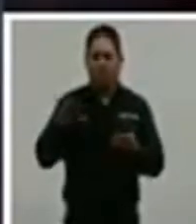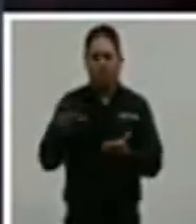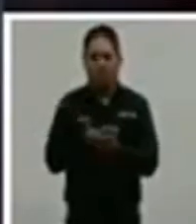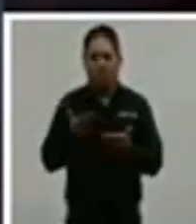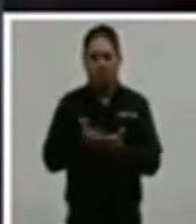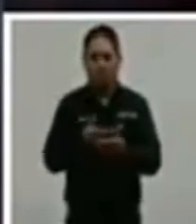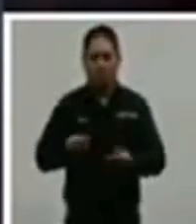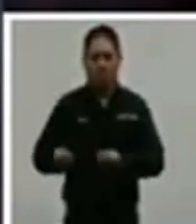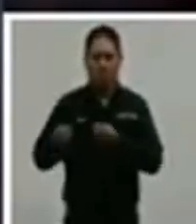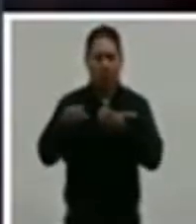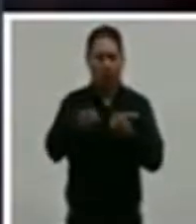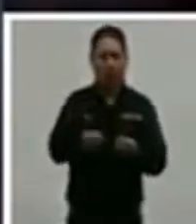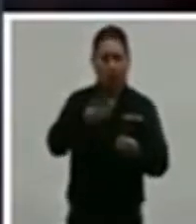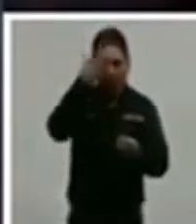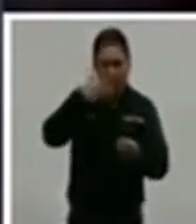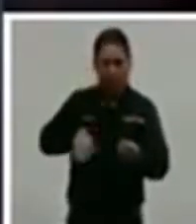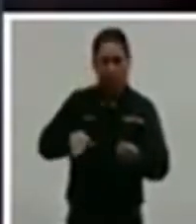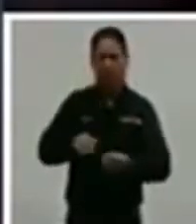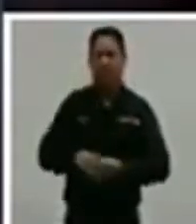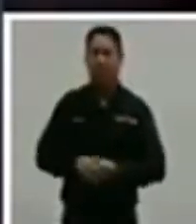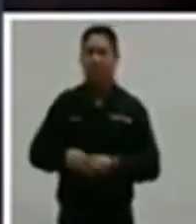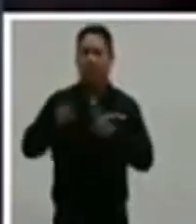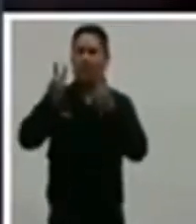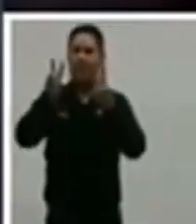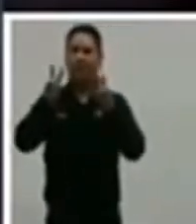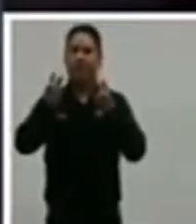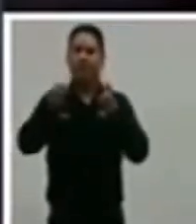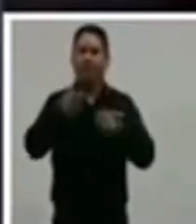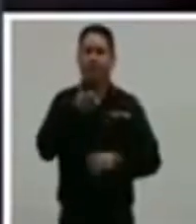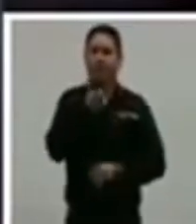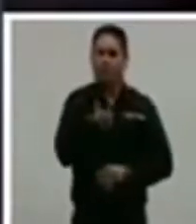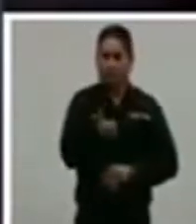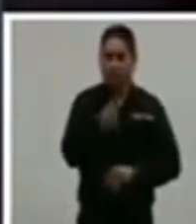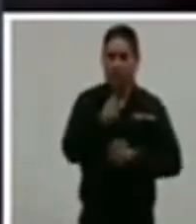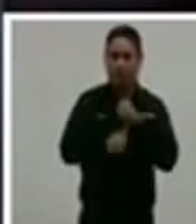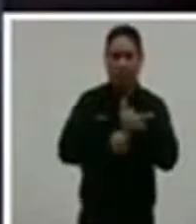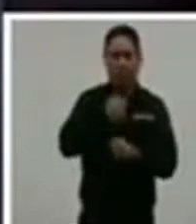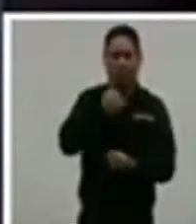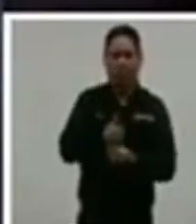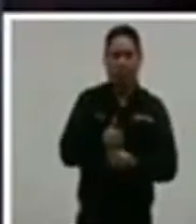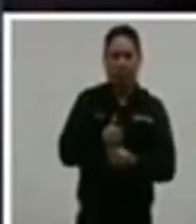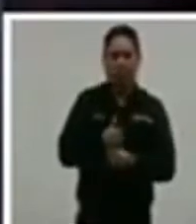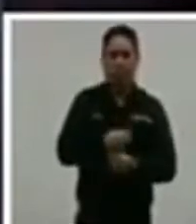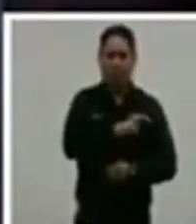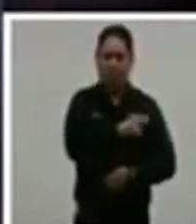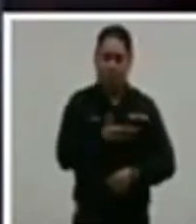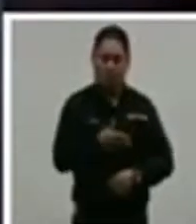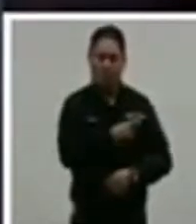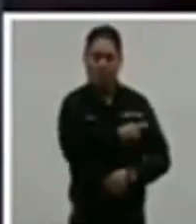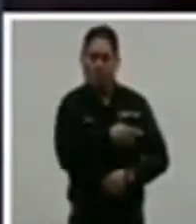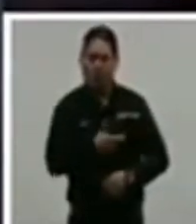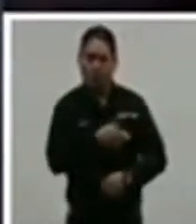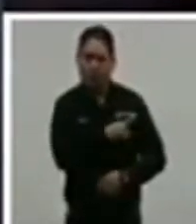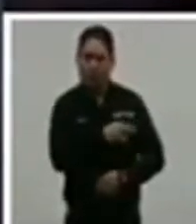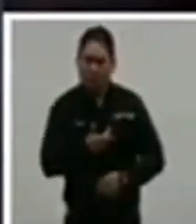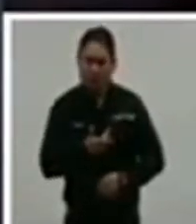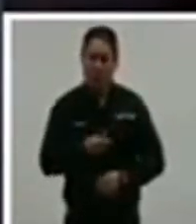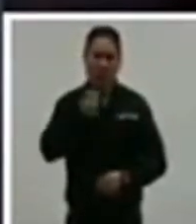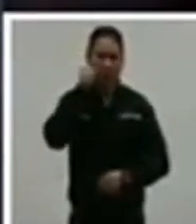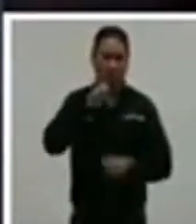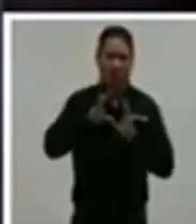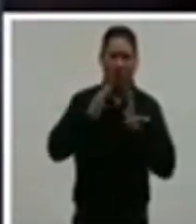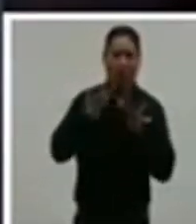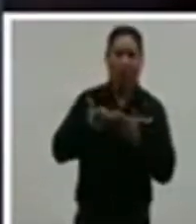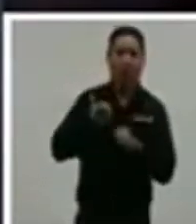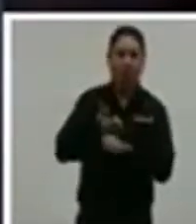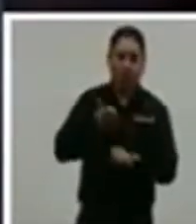que todos sepamos el tema de la cuenta pública anual que le corresponde recepcionarla a este honorable Congreso del Estado,